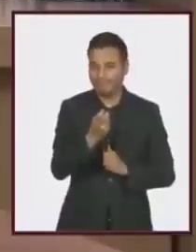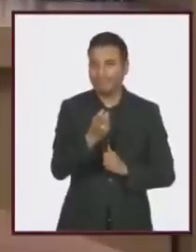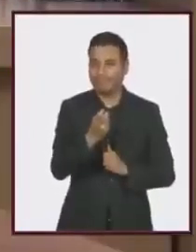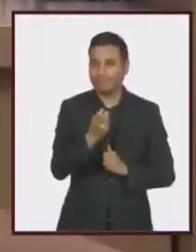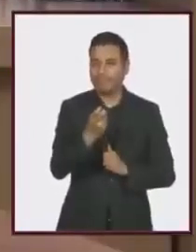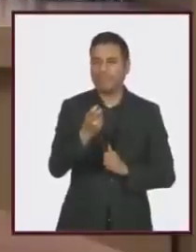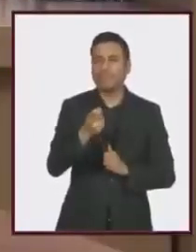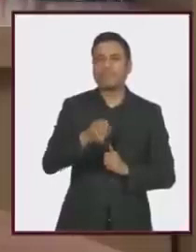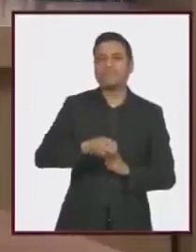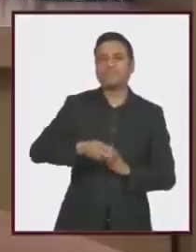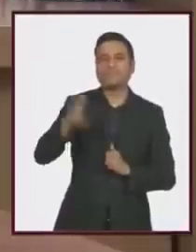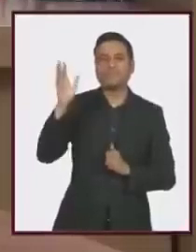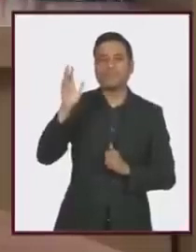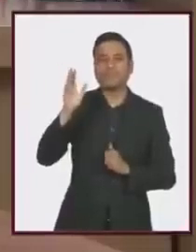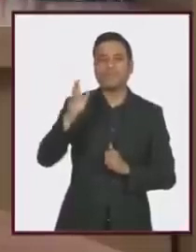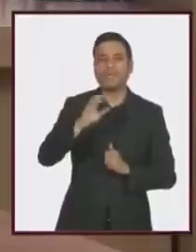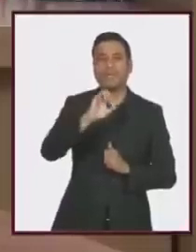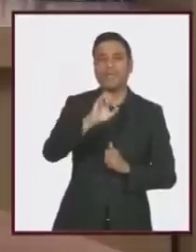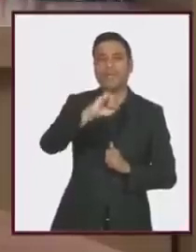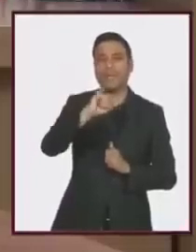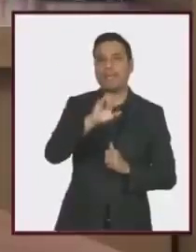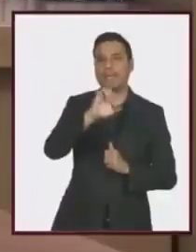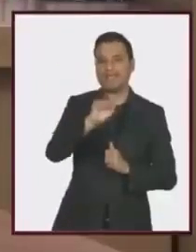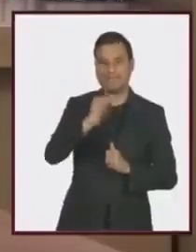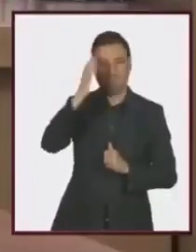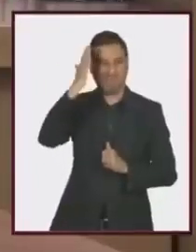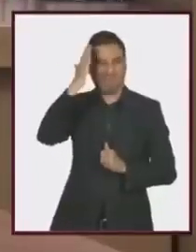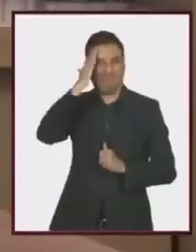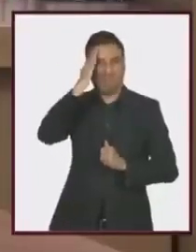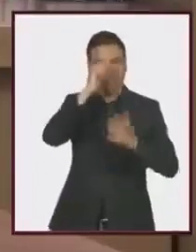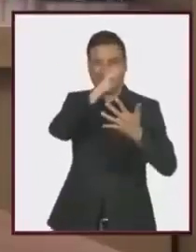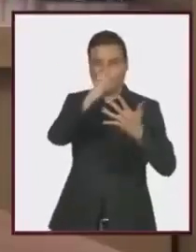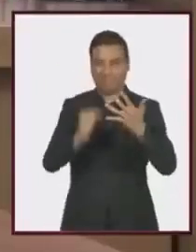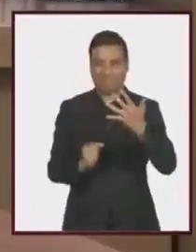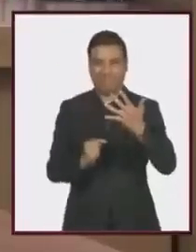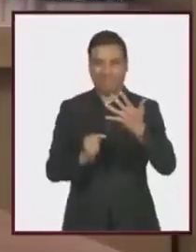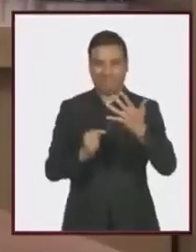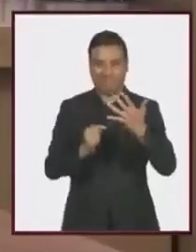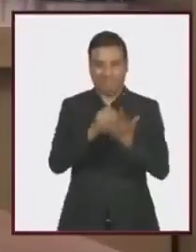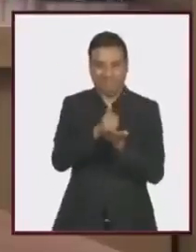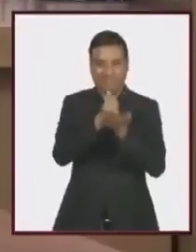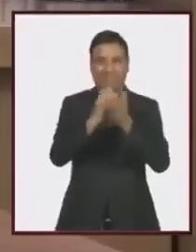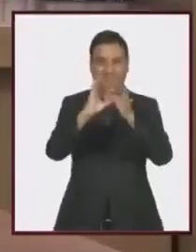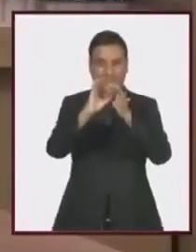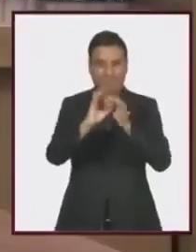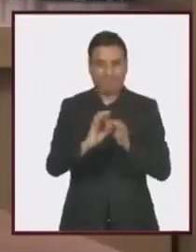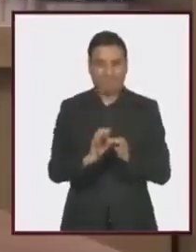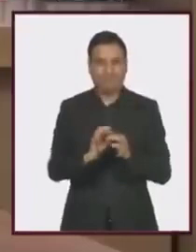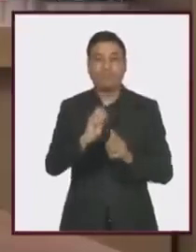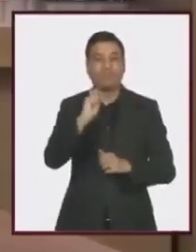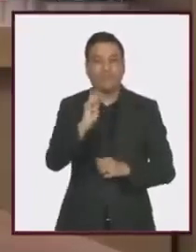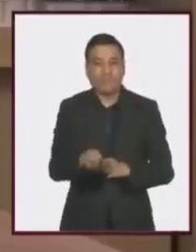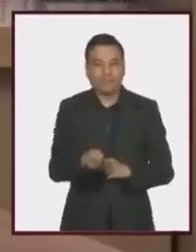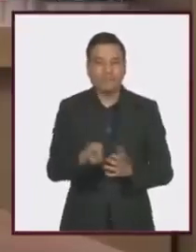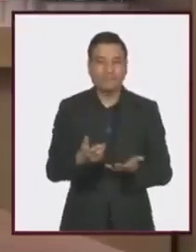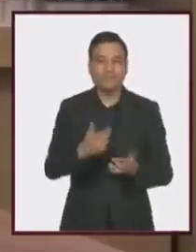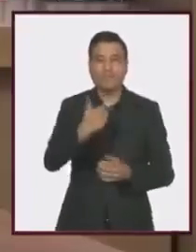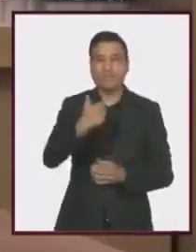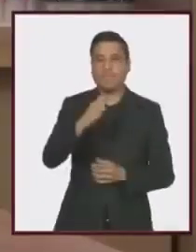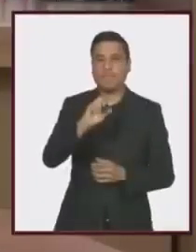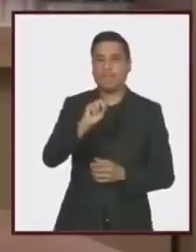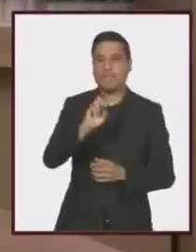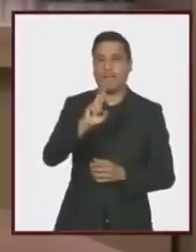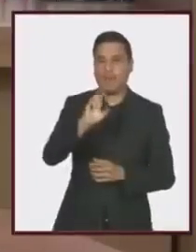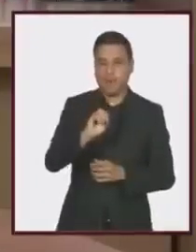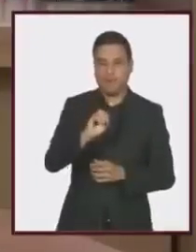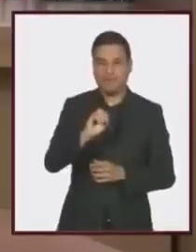ejes articuladores de la propuesta curricular y que se refiere a la igualdad de género. Vamos a ir viendo poco